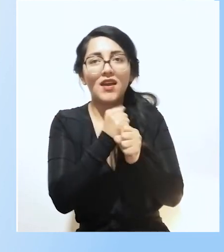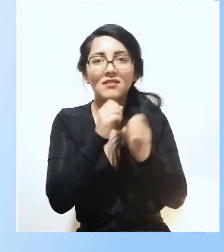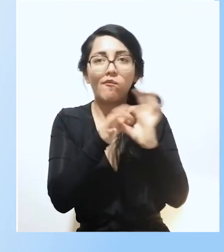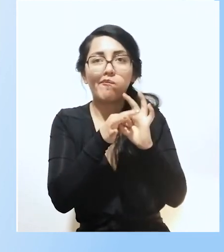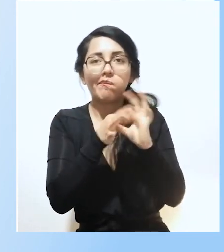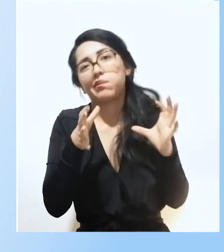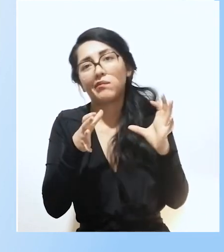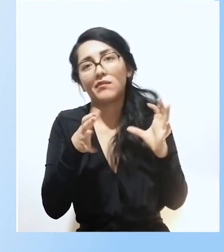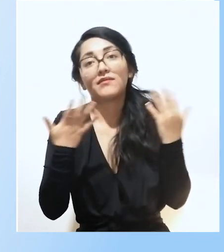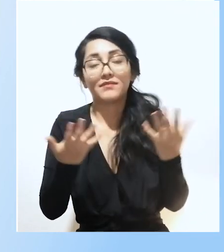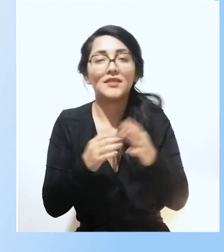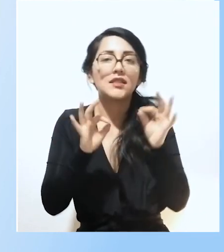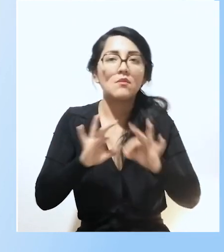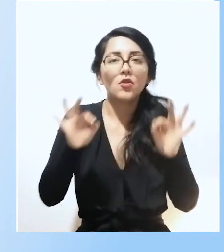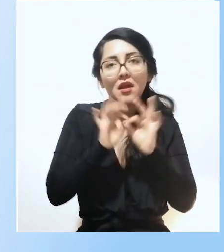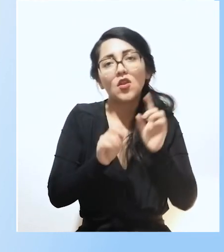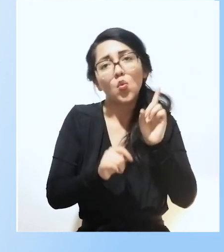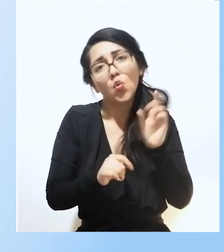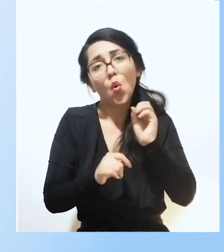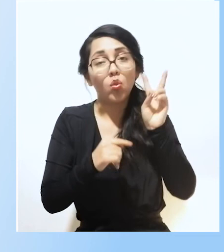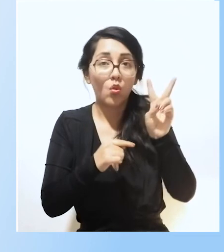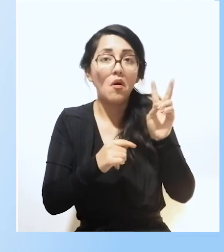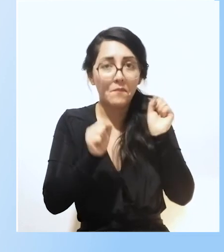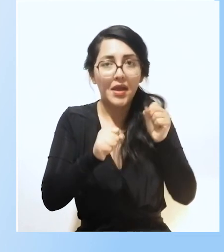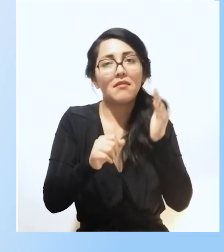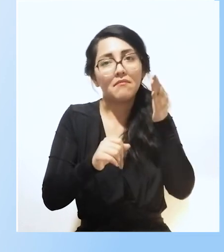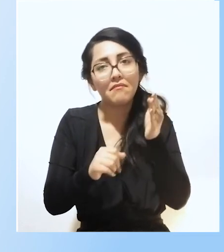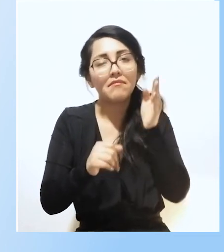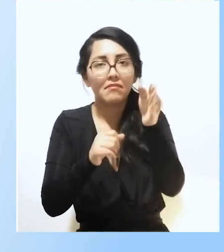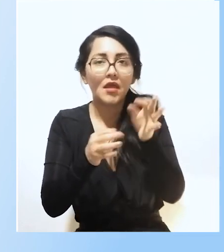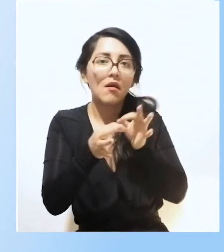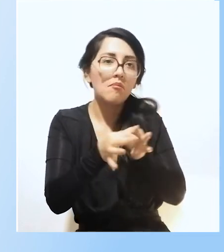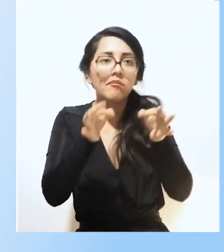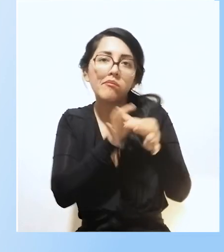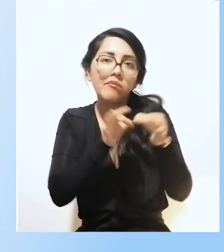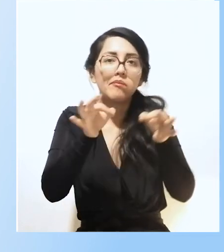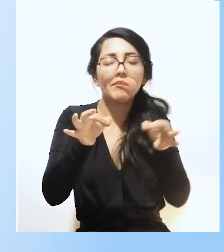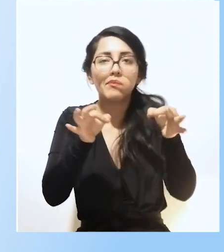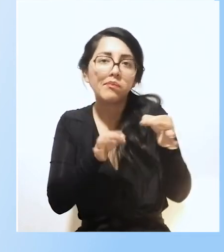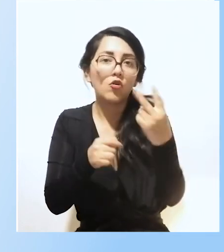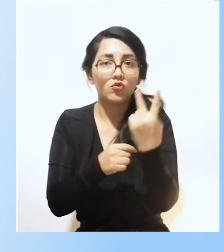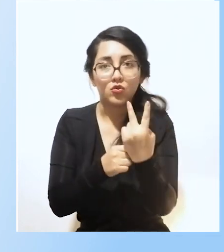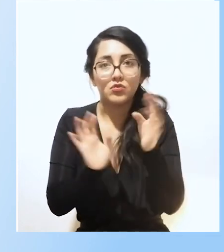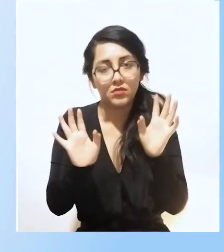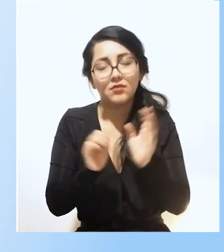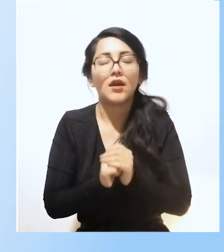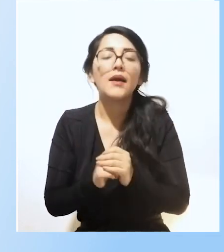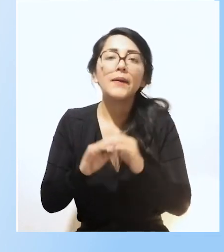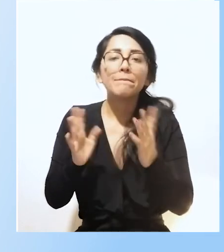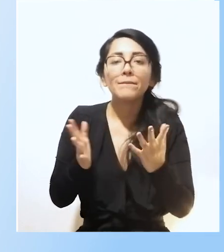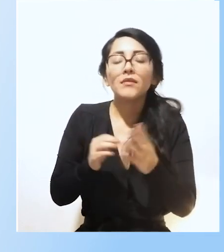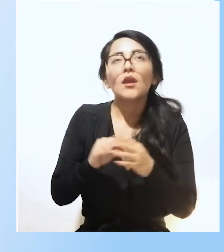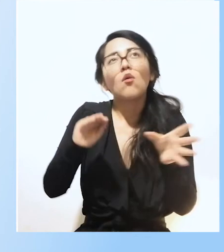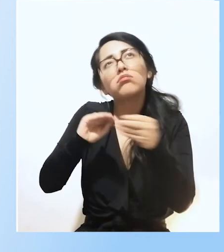importantes para la reflexión de esto es lo que estamos haciendo, lo tenemos todo cubierto, ¿qué más podemos añadir, ¿no? Y para